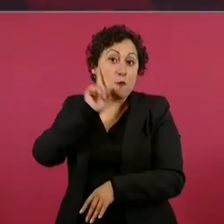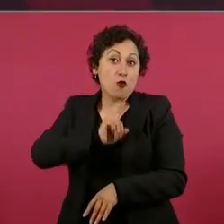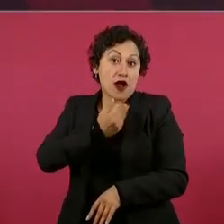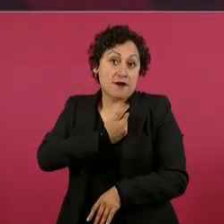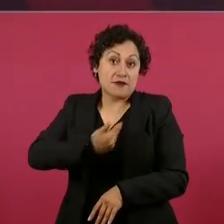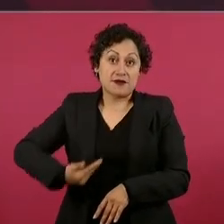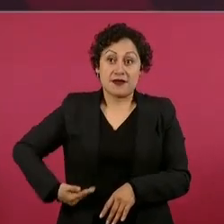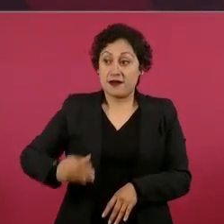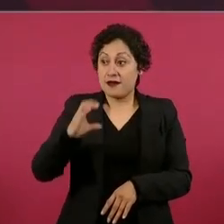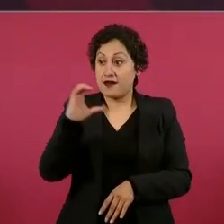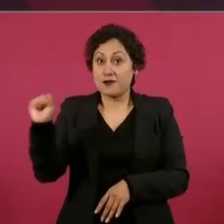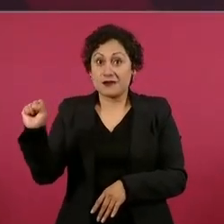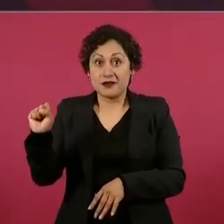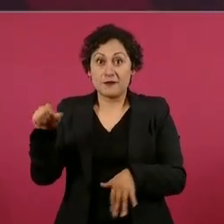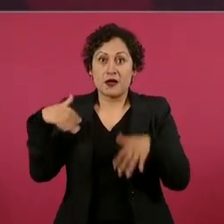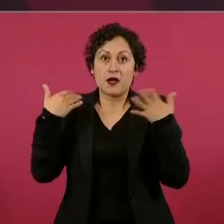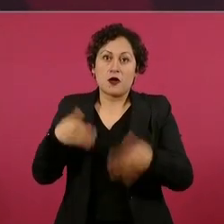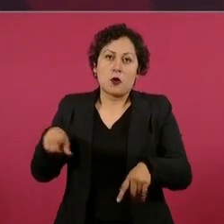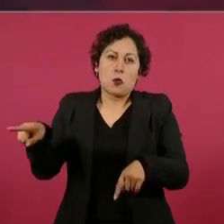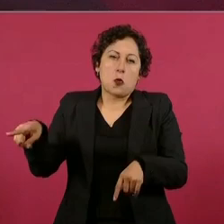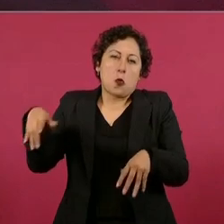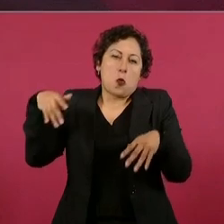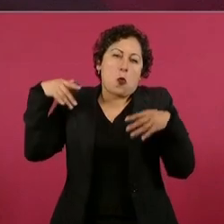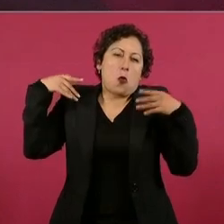Claudia Sheinbaum, una giganta,